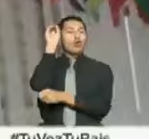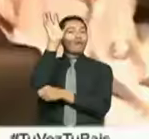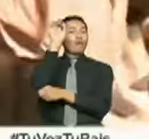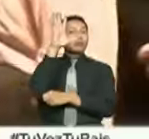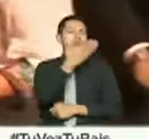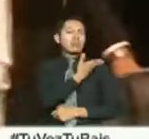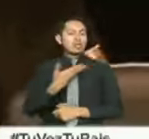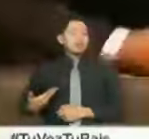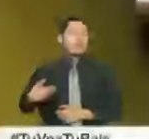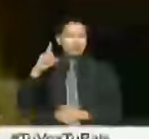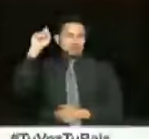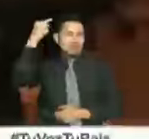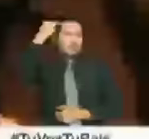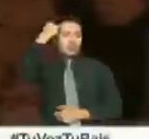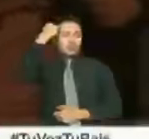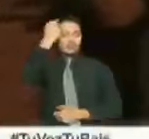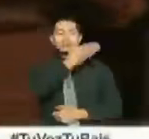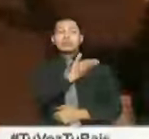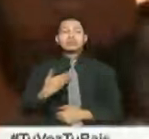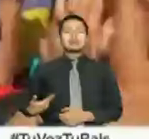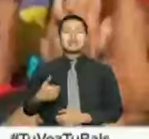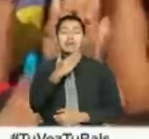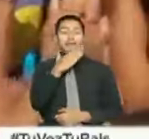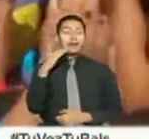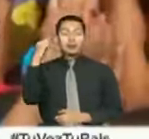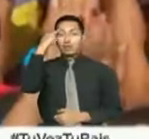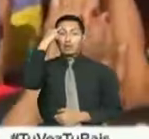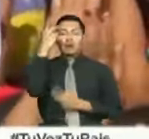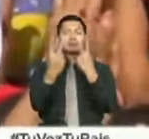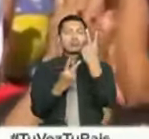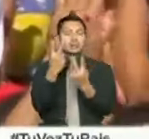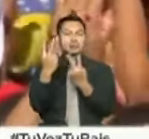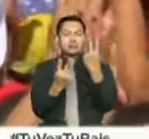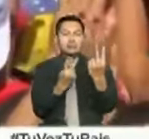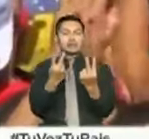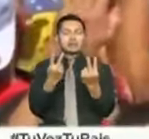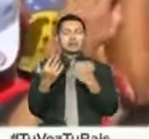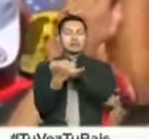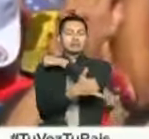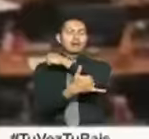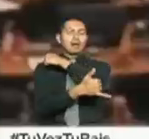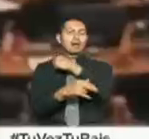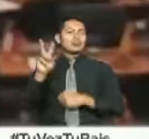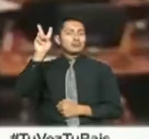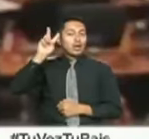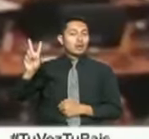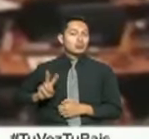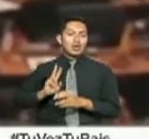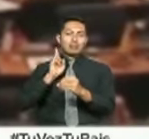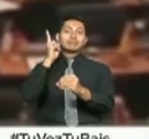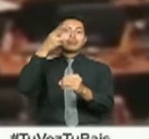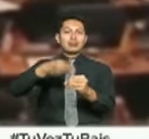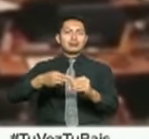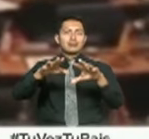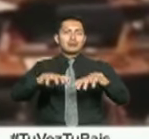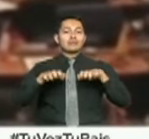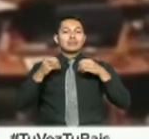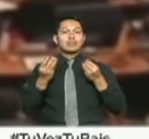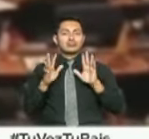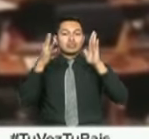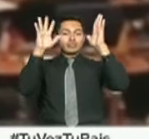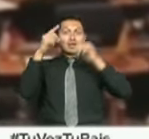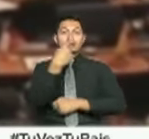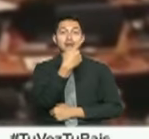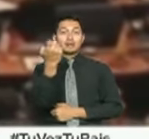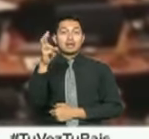de gobierno. El presidente de la República, Rafael Correa, visitará la República Hermana de Venezuela para participar del evento que reúne a